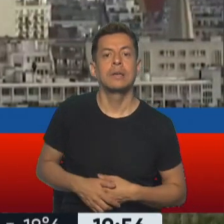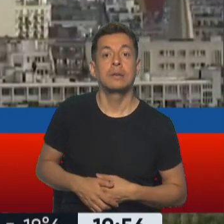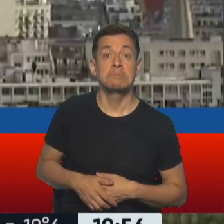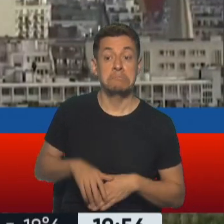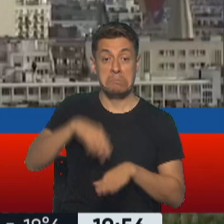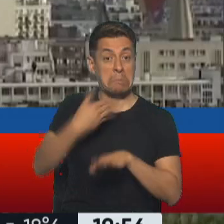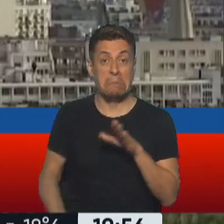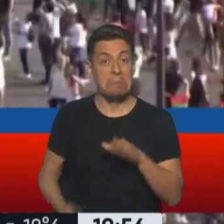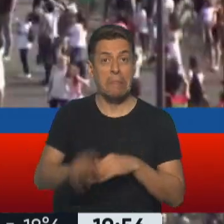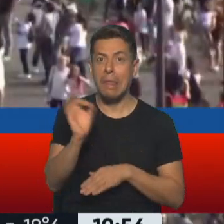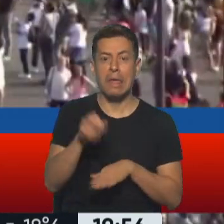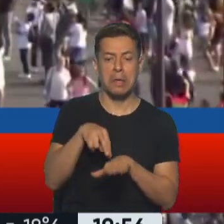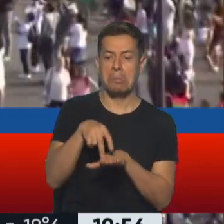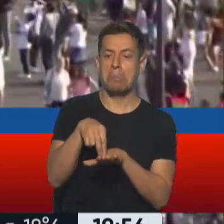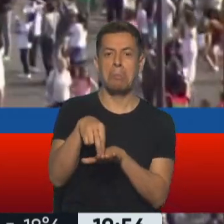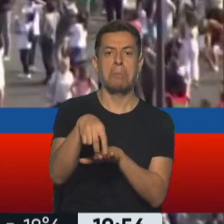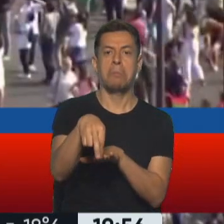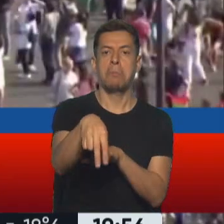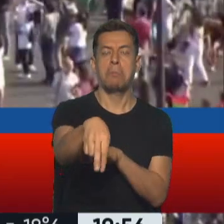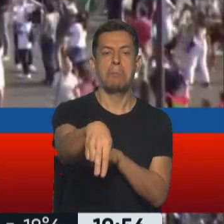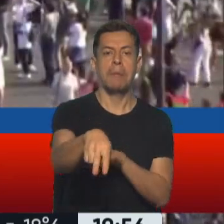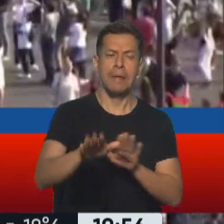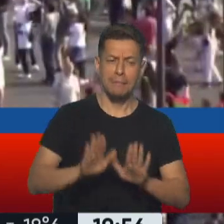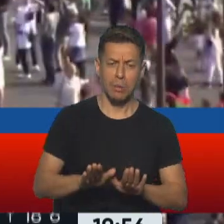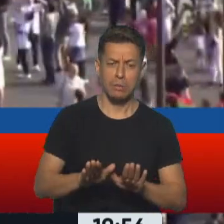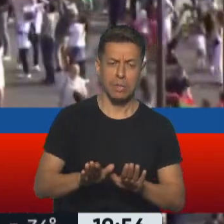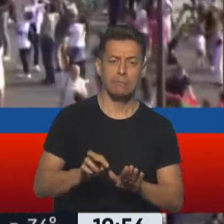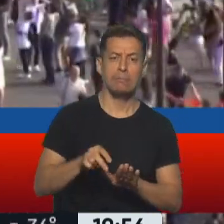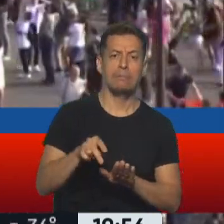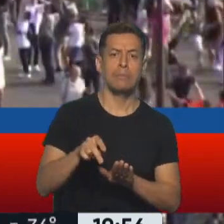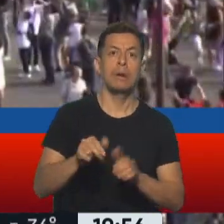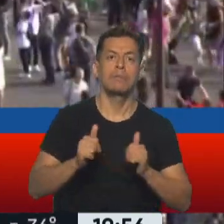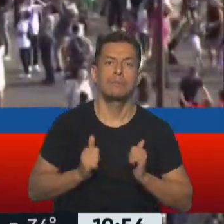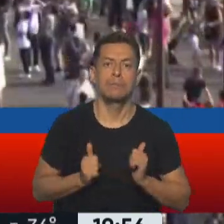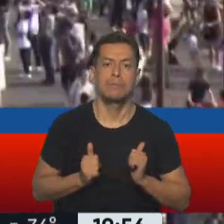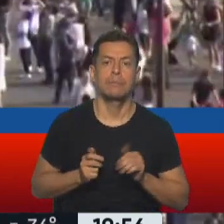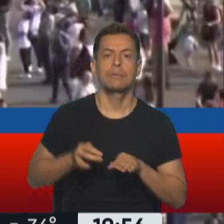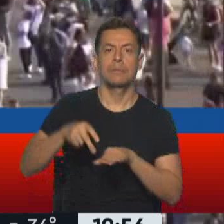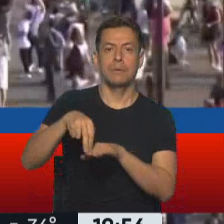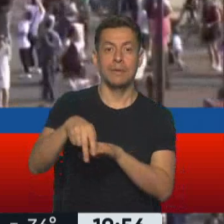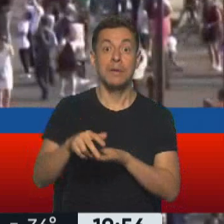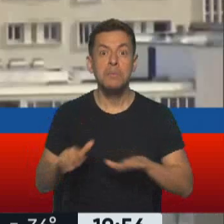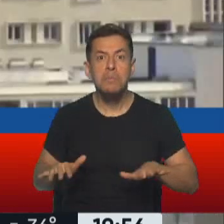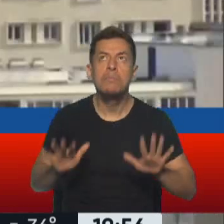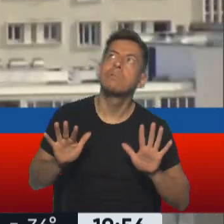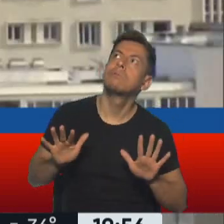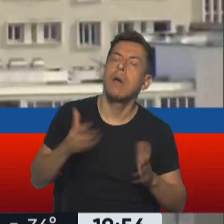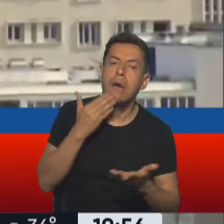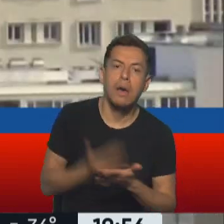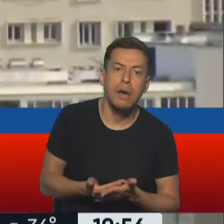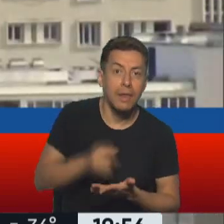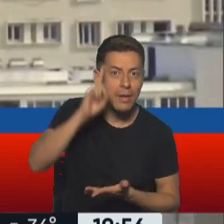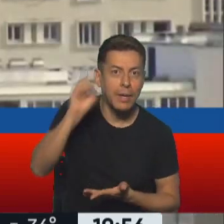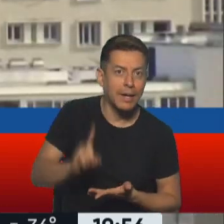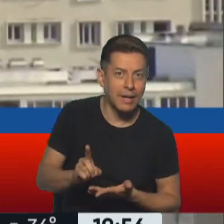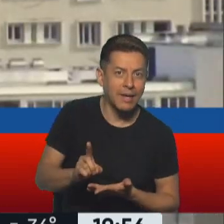sufrió, ¿eh? No, ni uno. Sufrió. Realizó algunas pausas y se sentó la cuerda para retomar fuerzas. Mirá el público, Mario, mirá el público. Es maravilloso. No podía creer lo que estaban viendo.